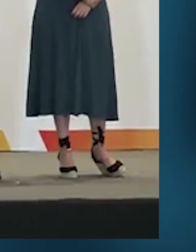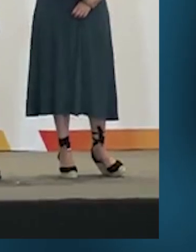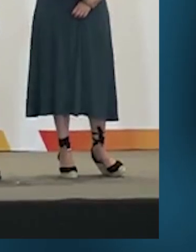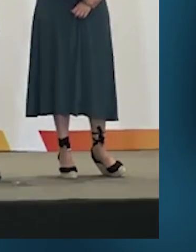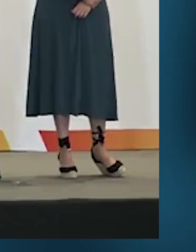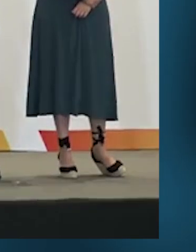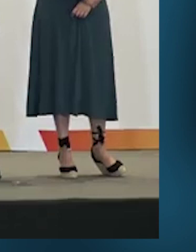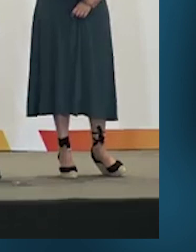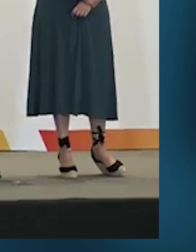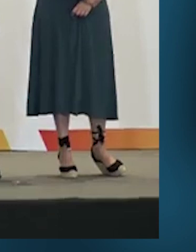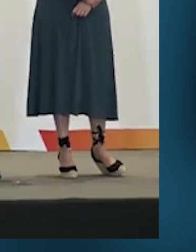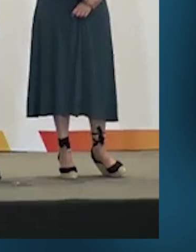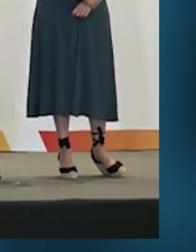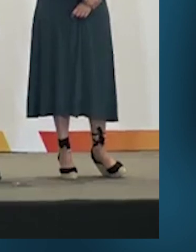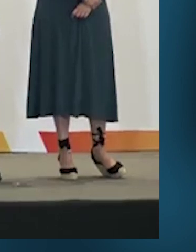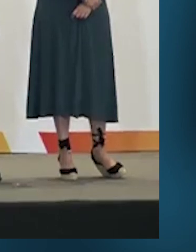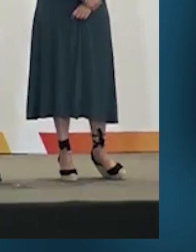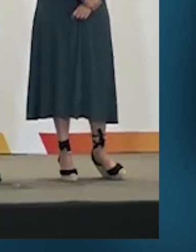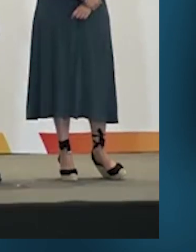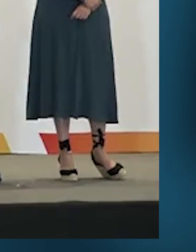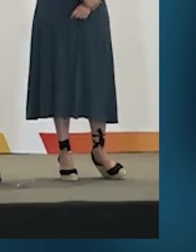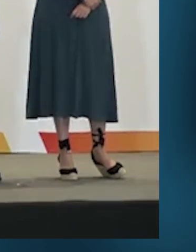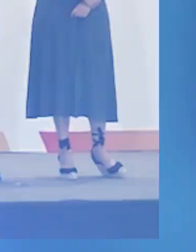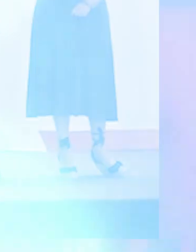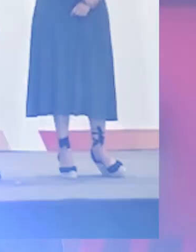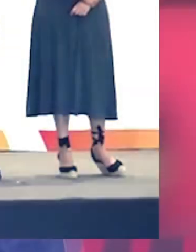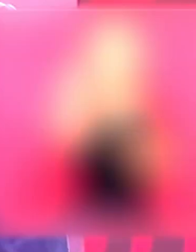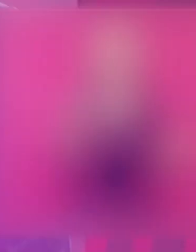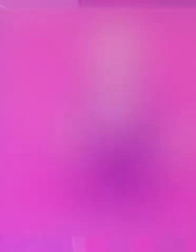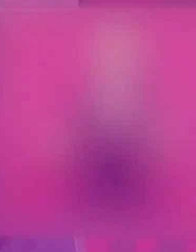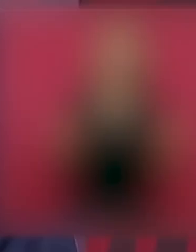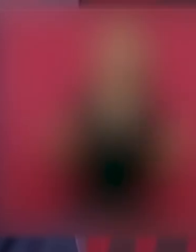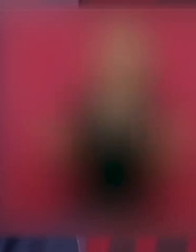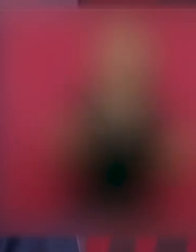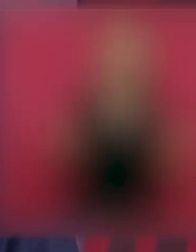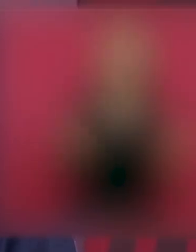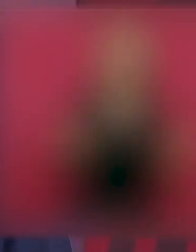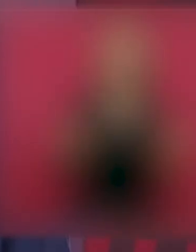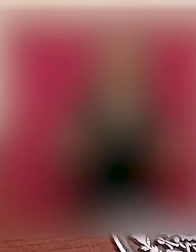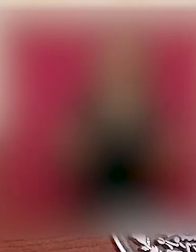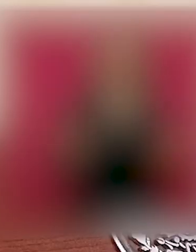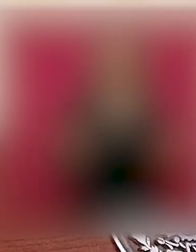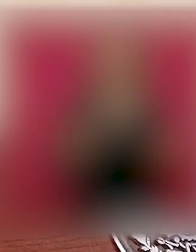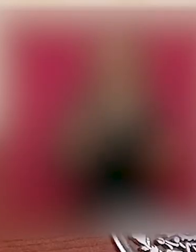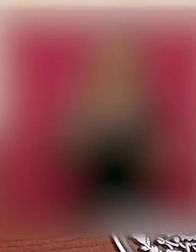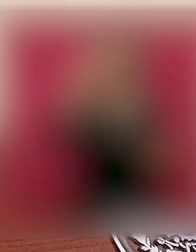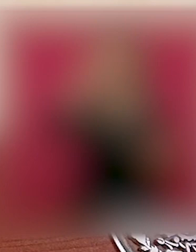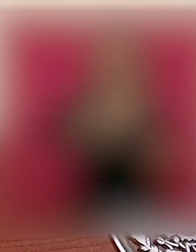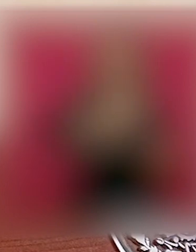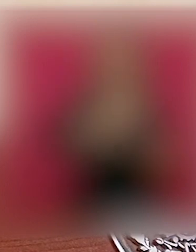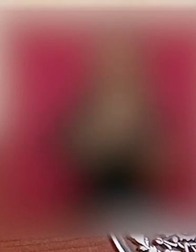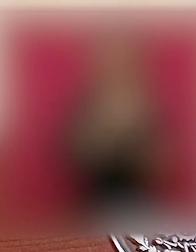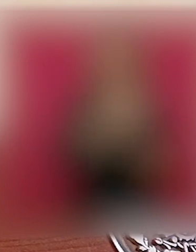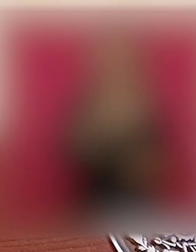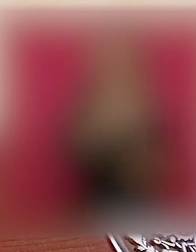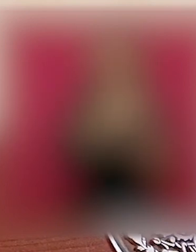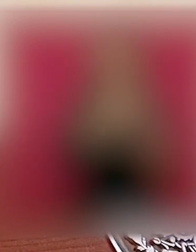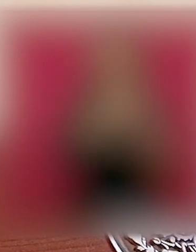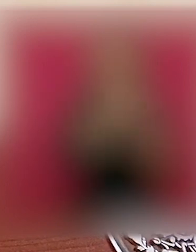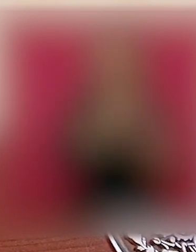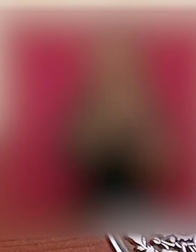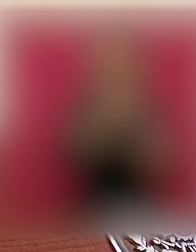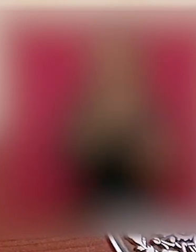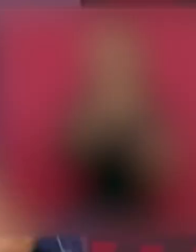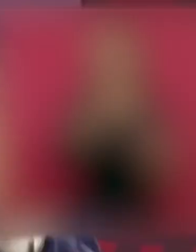ya estaba entregada la plaza. El presidente López Obrador nuevamente soltó un consejo